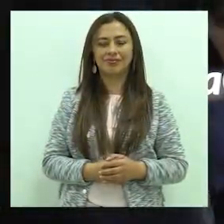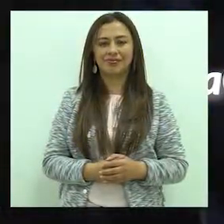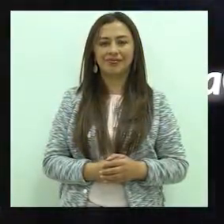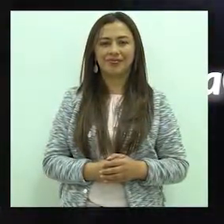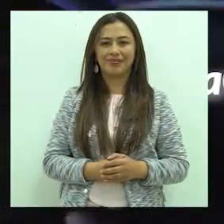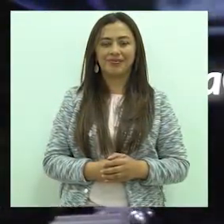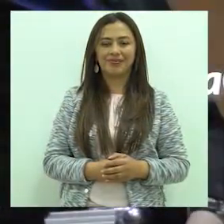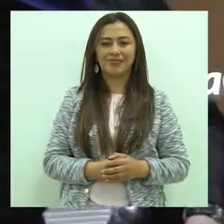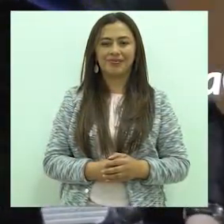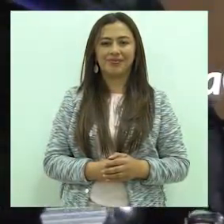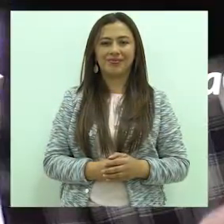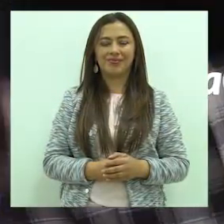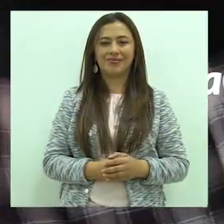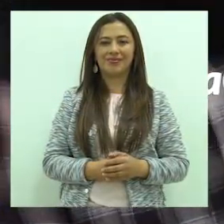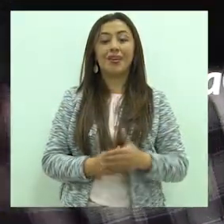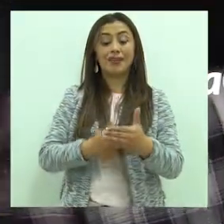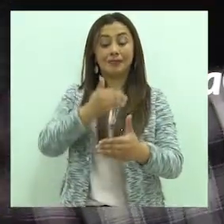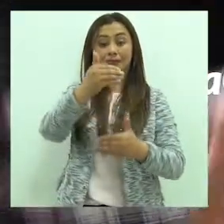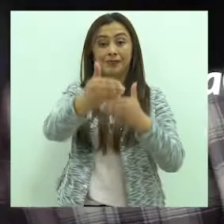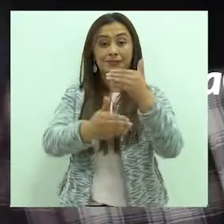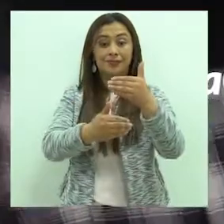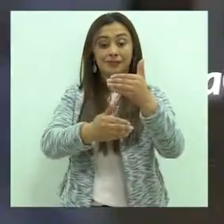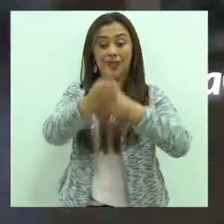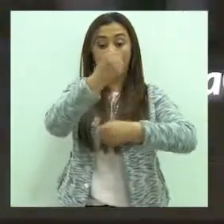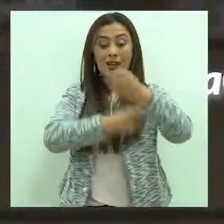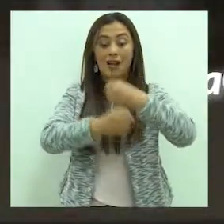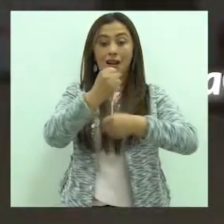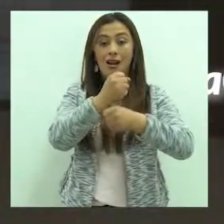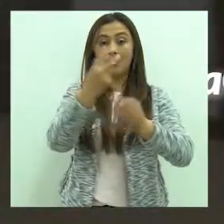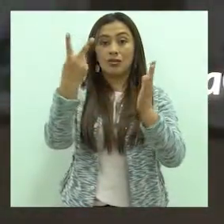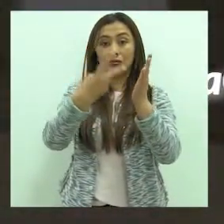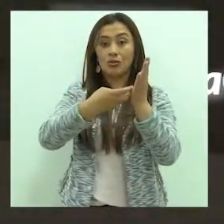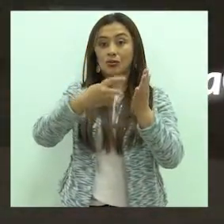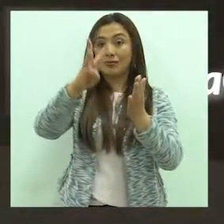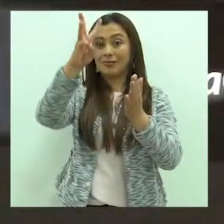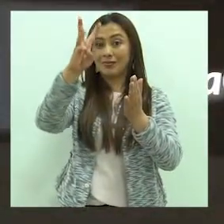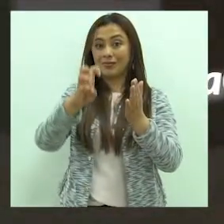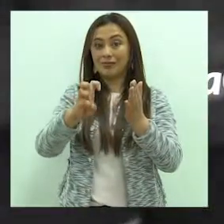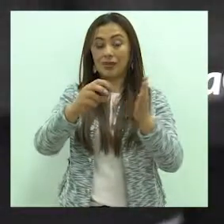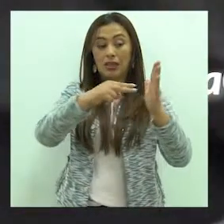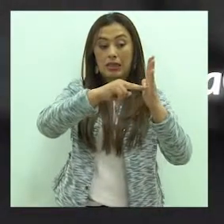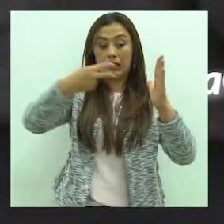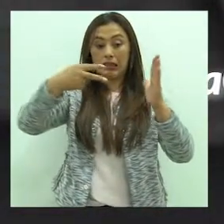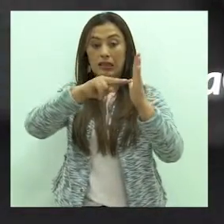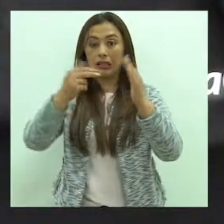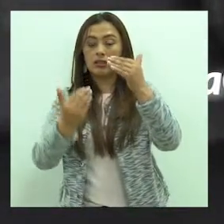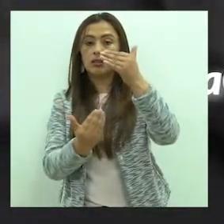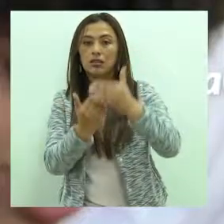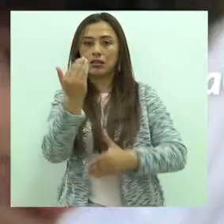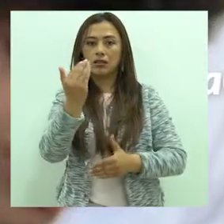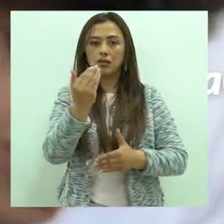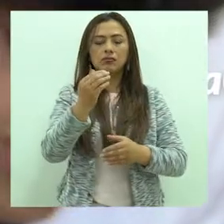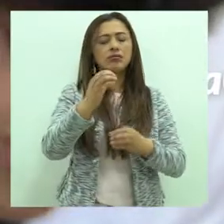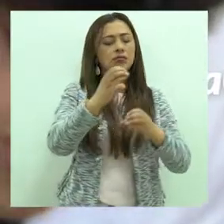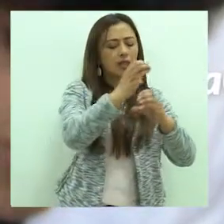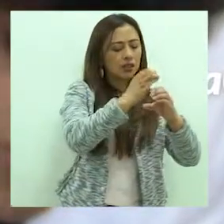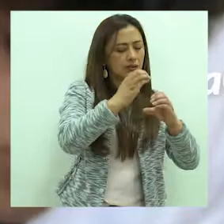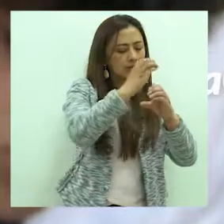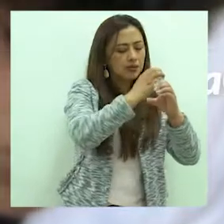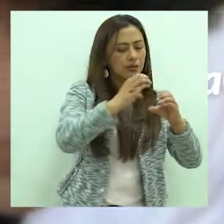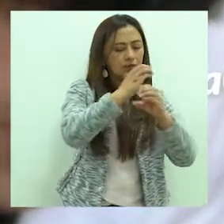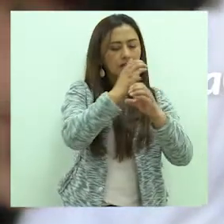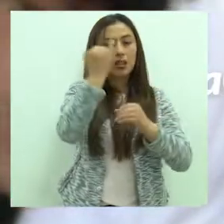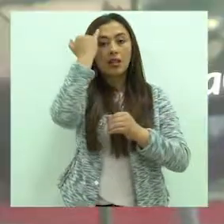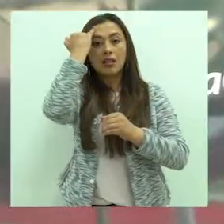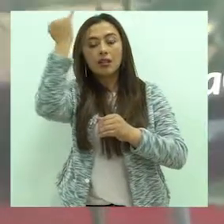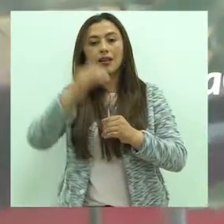Tras la jornada Campeones del Saber, que se desarrolló en el 2018, gracias al trabajo articulado entre la Unidad de Ciencia, Tecnología e